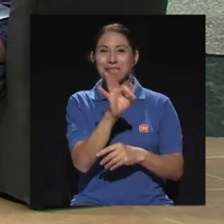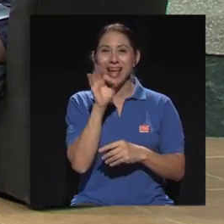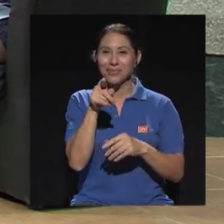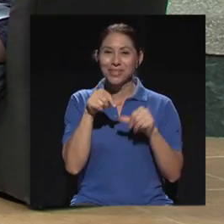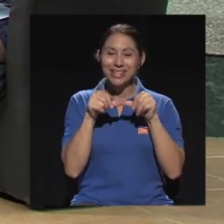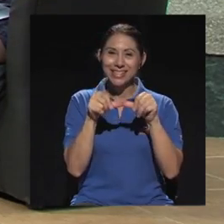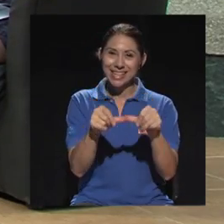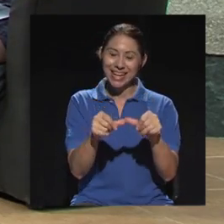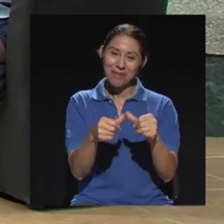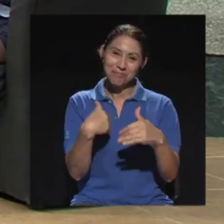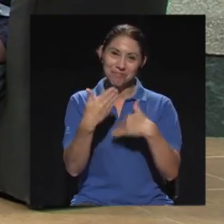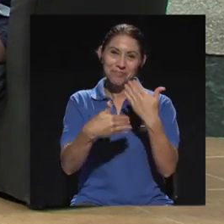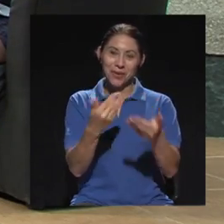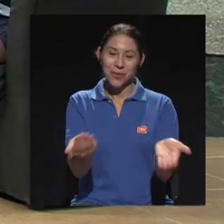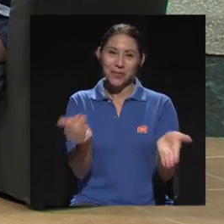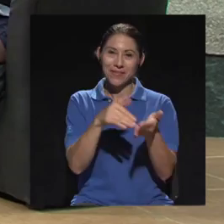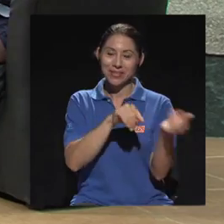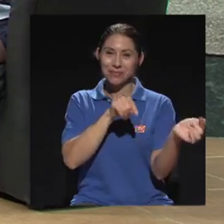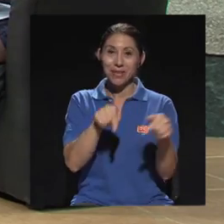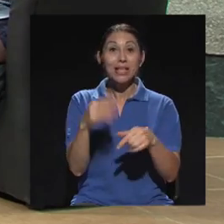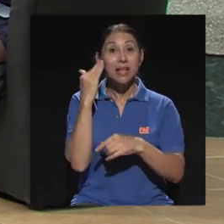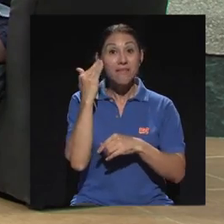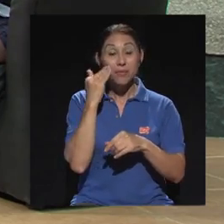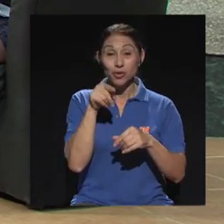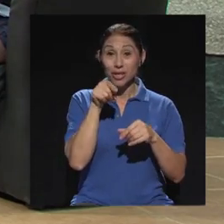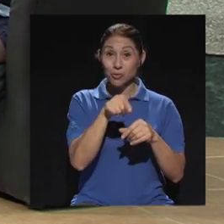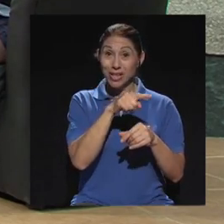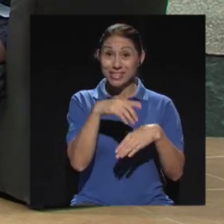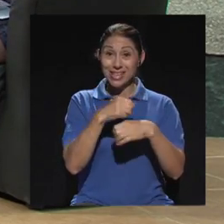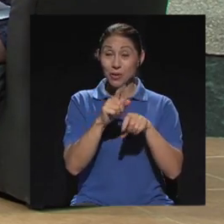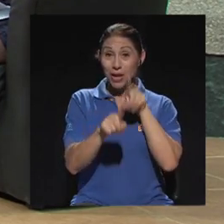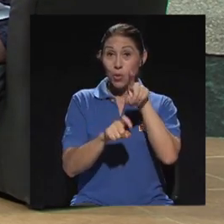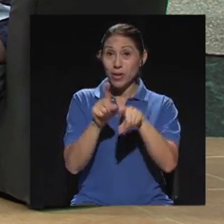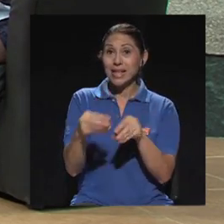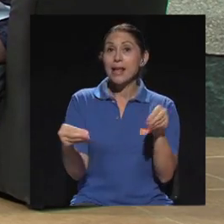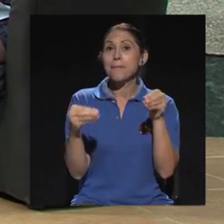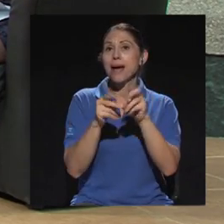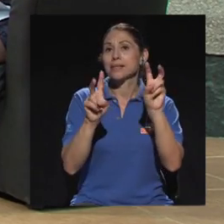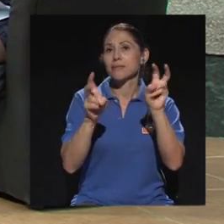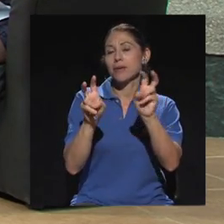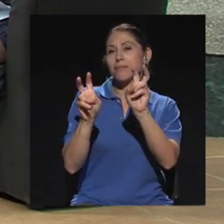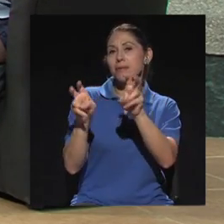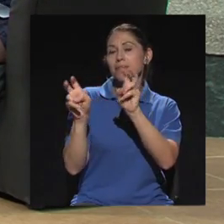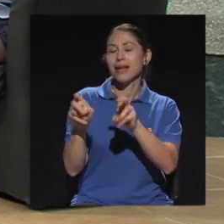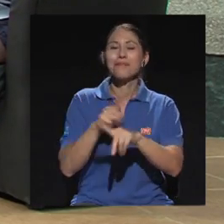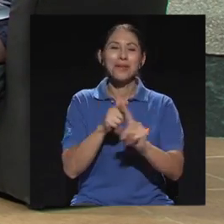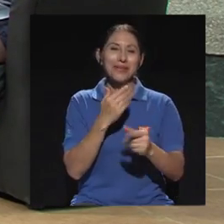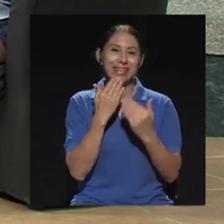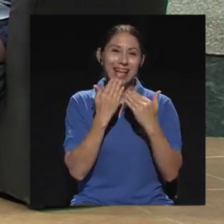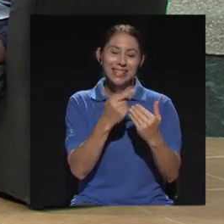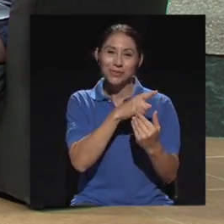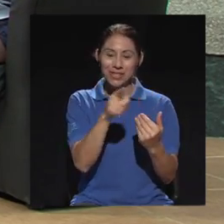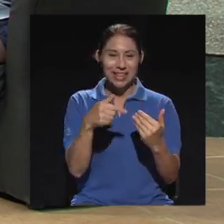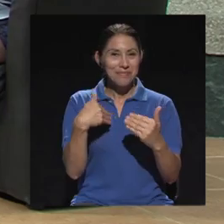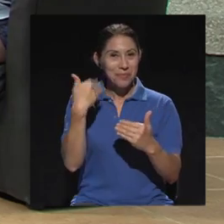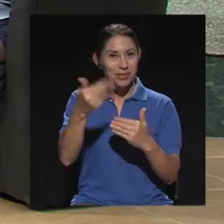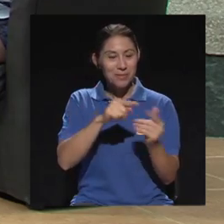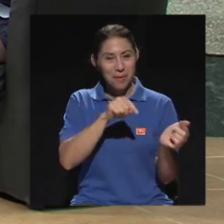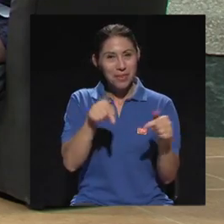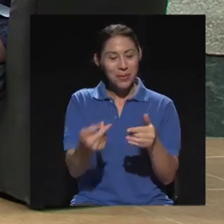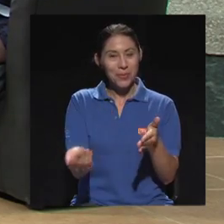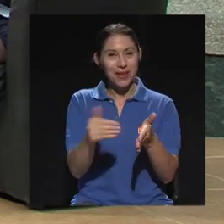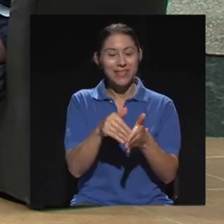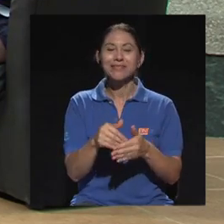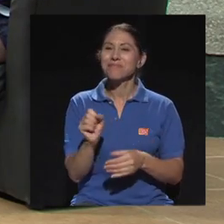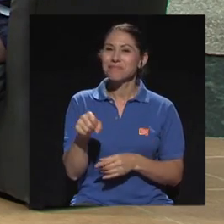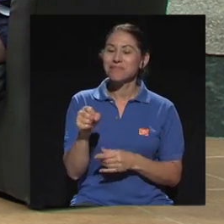para que nos siga acompañando. Sabemos que en la encuesta hay más apartados, pero le agradecemos mucho su gentileza y que nos siga acompañando próximamente, Natalia.